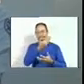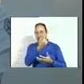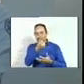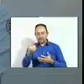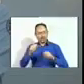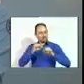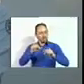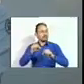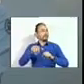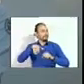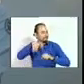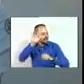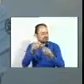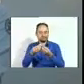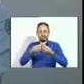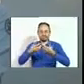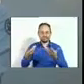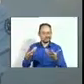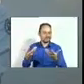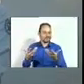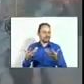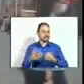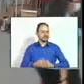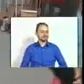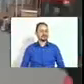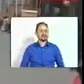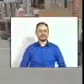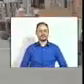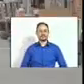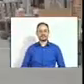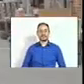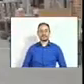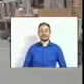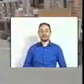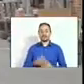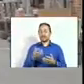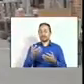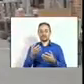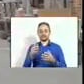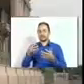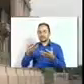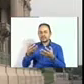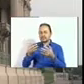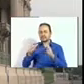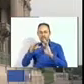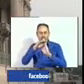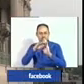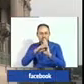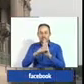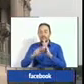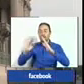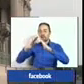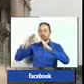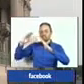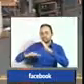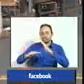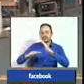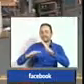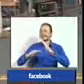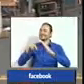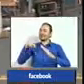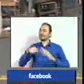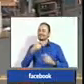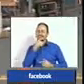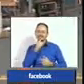fallecidos y mayor congestión de los sistemas de salud. Entonces, tratar de generar una nueva normativa de cuarentena obligatoria hoy por hoy es